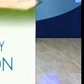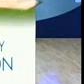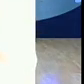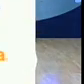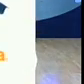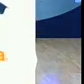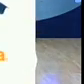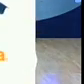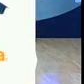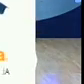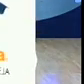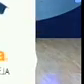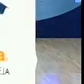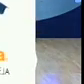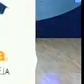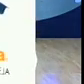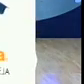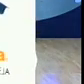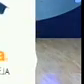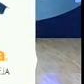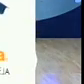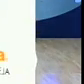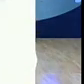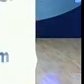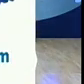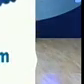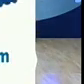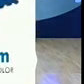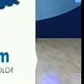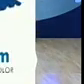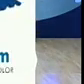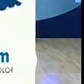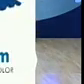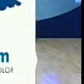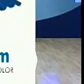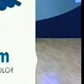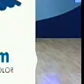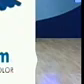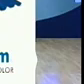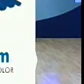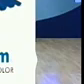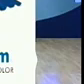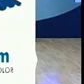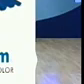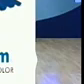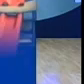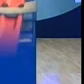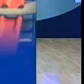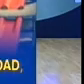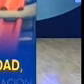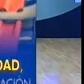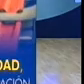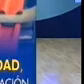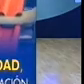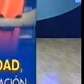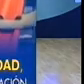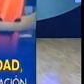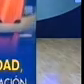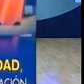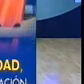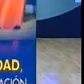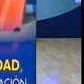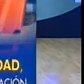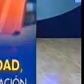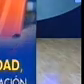Construye a la casa de sus sueños con elegancia y distinción, con arquiteja mejor que la teja y color alum, su techo a